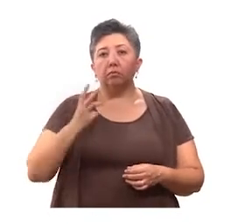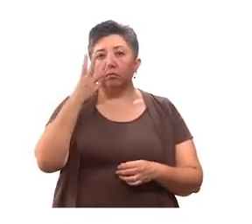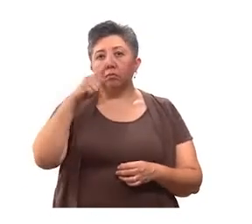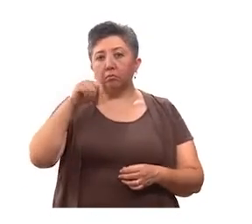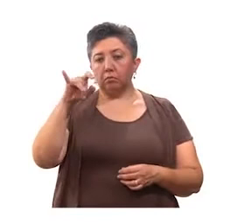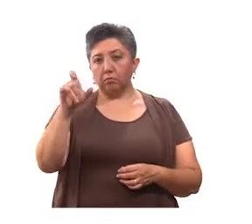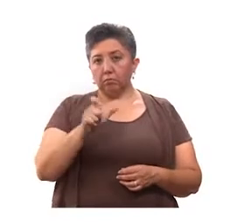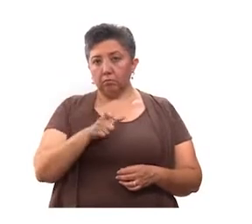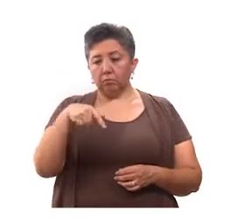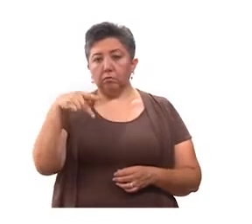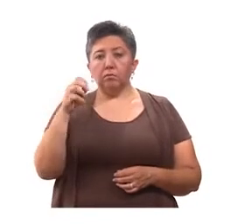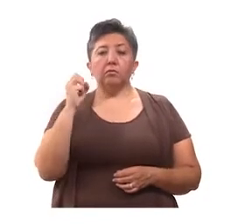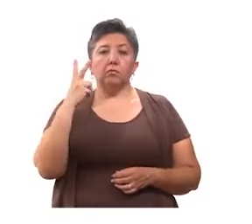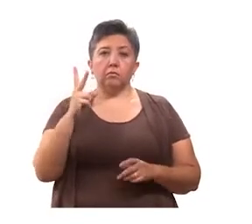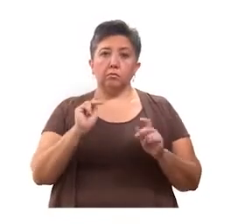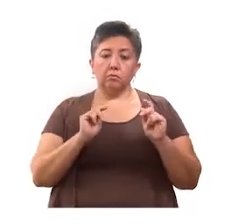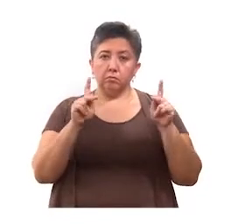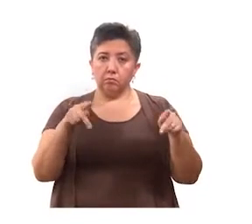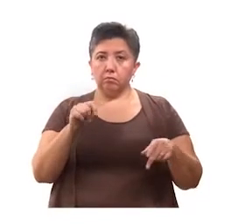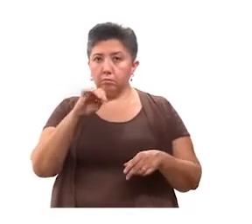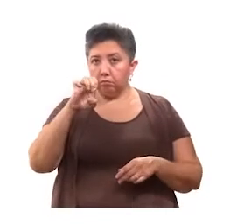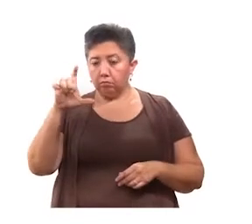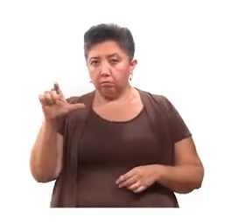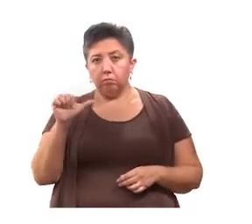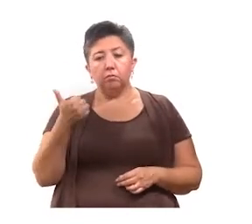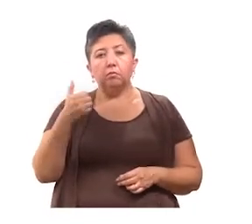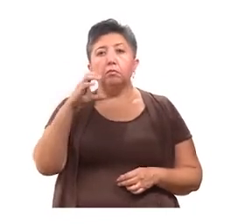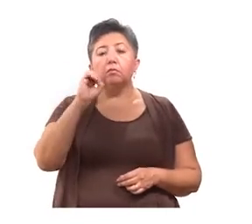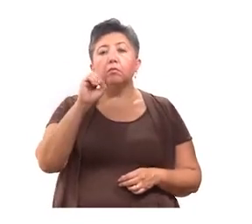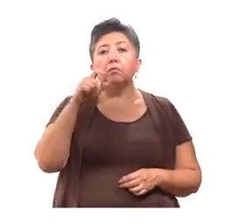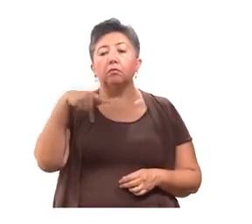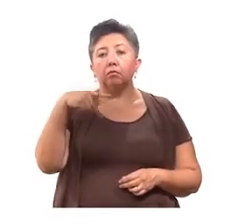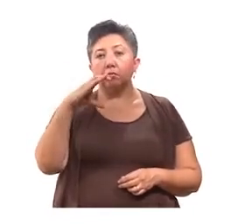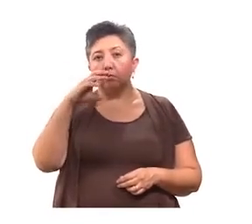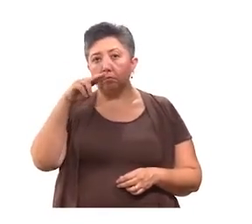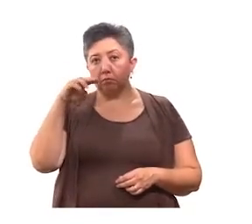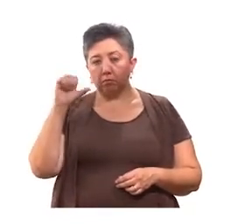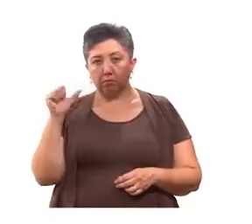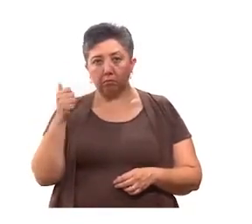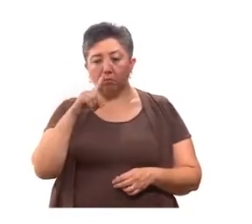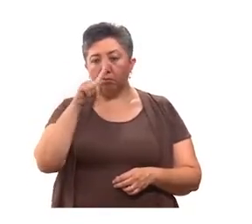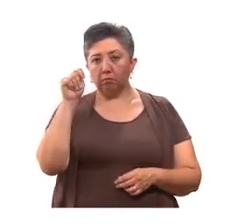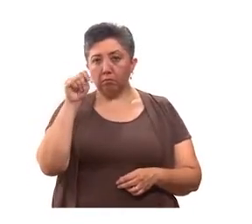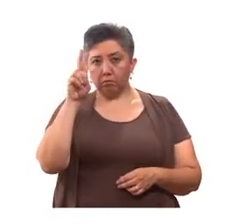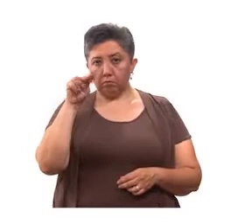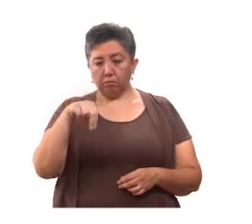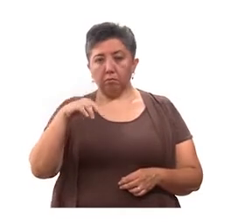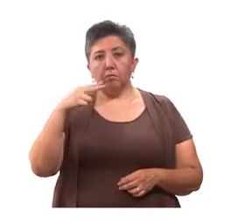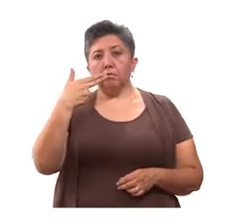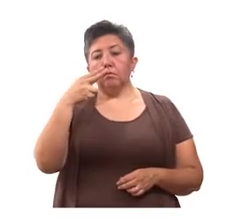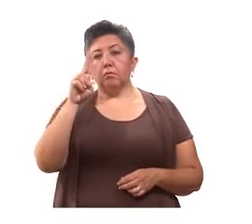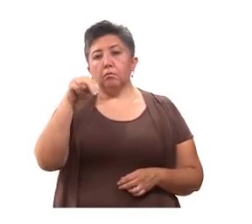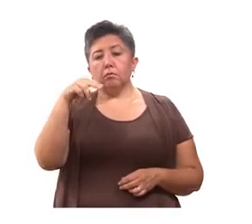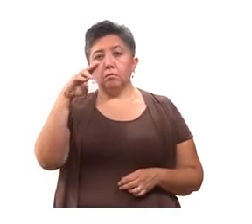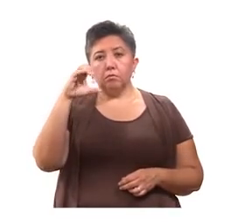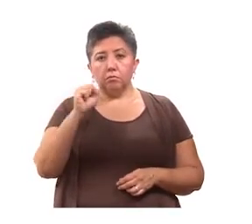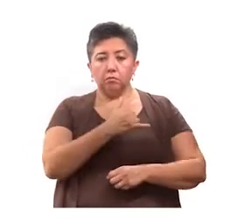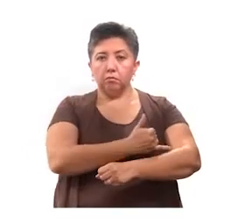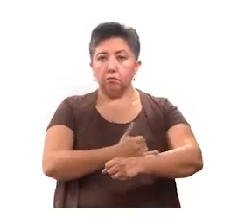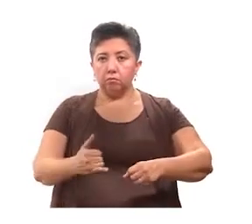Tixcocop, 2 en Progreso y Ticul, 1 en Acanqué, Chicxulub Pueblo, Tzitzantún, Junucmá,